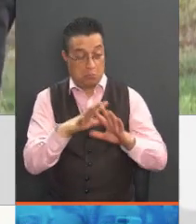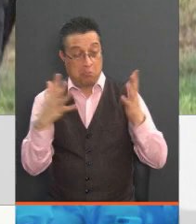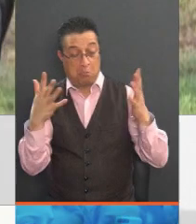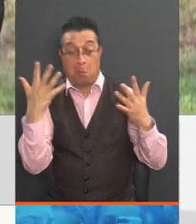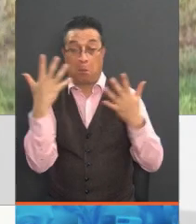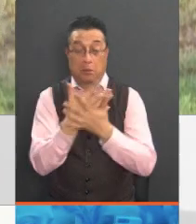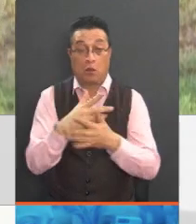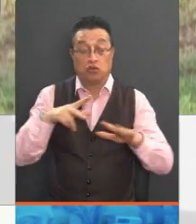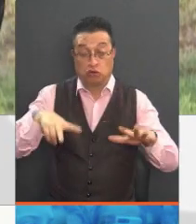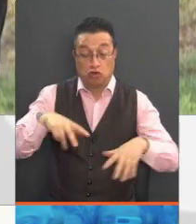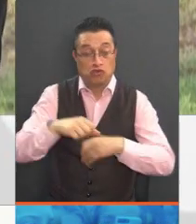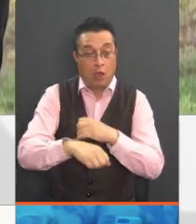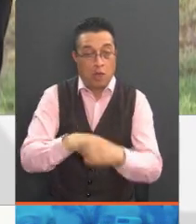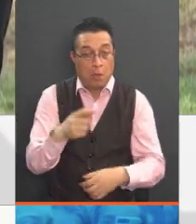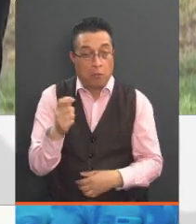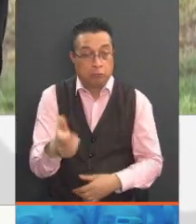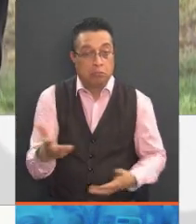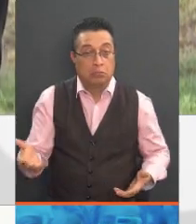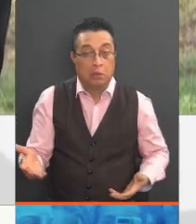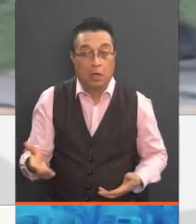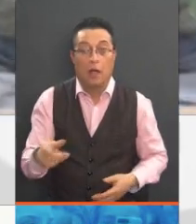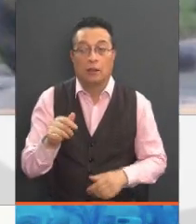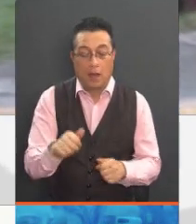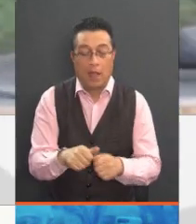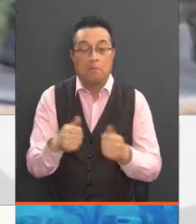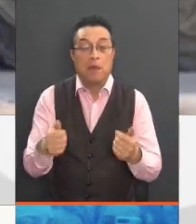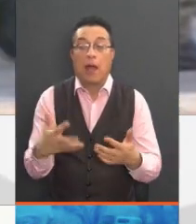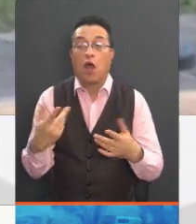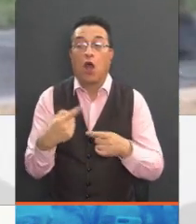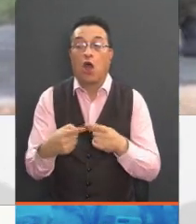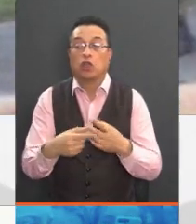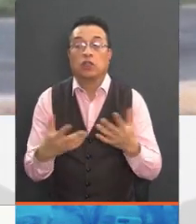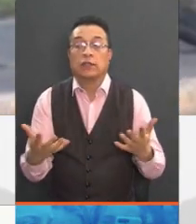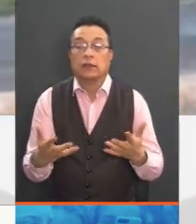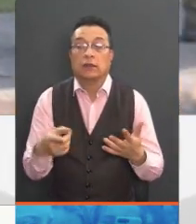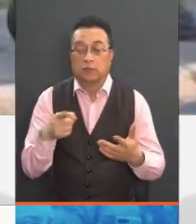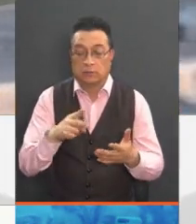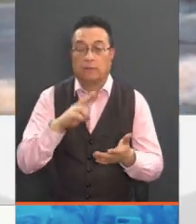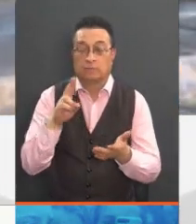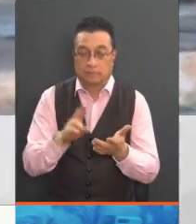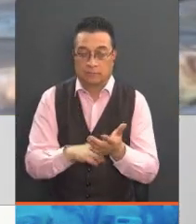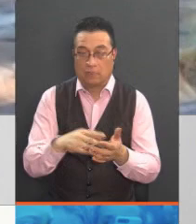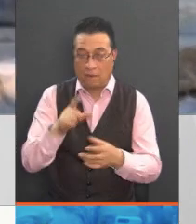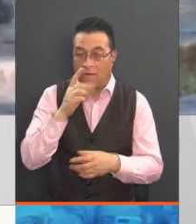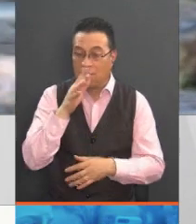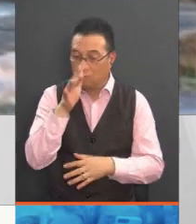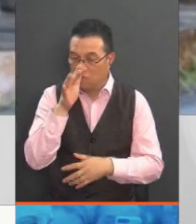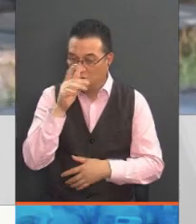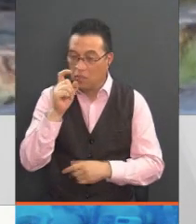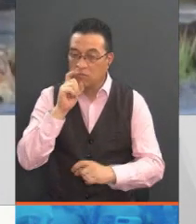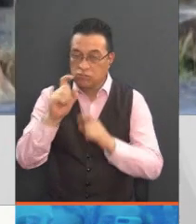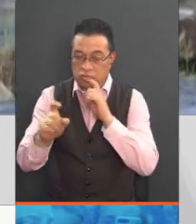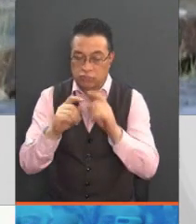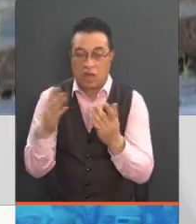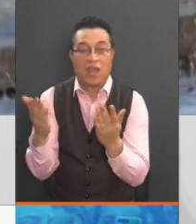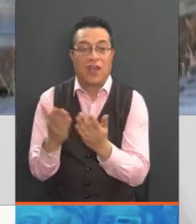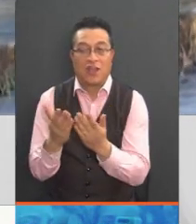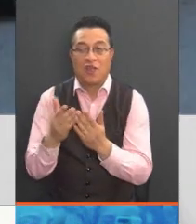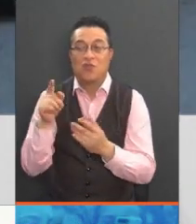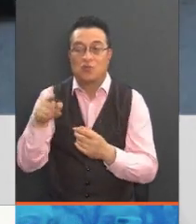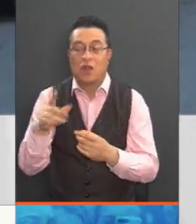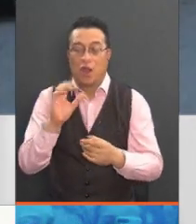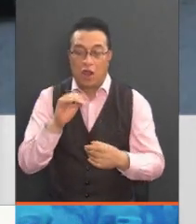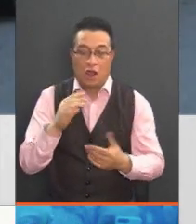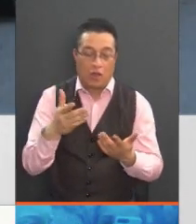cumplido 18 años. Correcto. ¿Qué es lo que más tenemos que destacar hoy? El efecto del bullying, el que lo sufre y el que lo